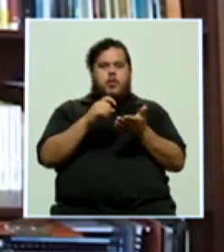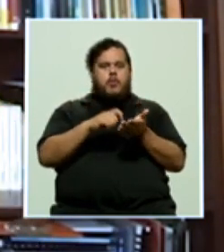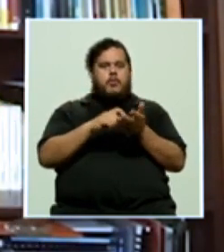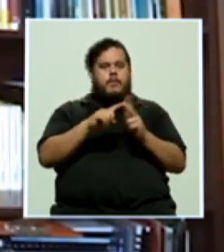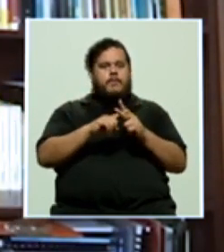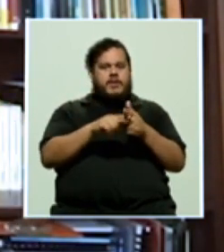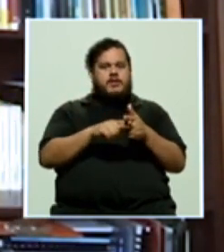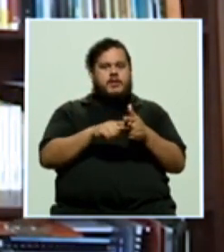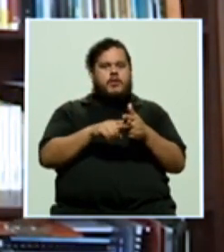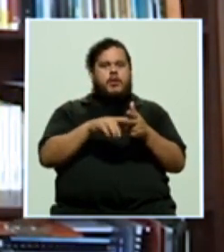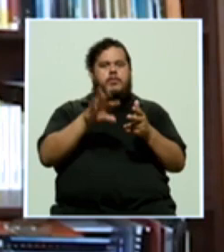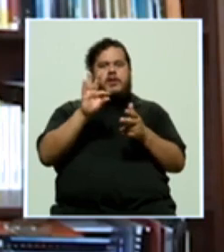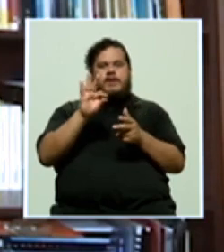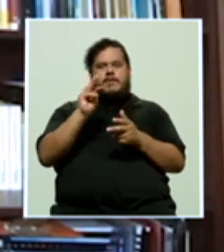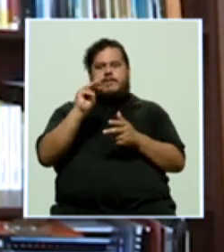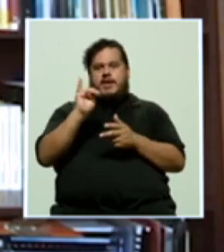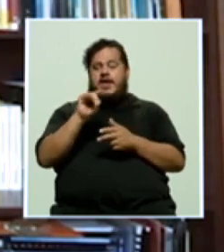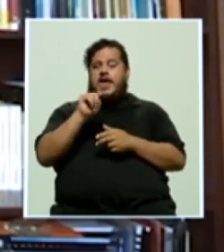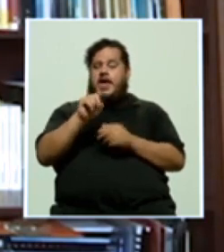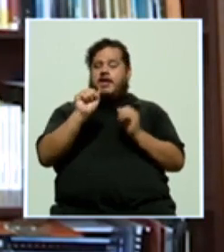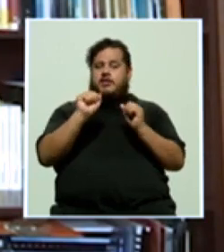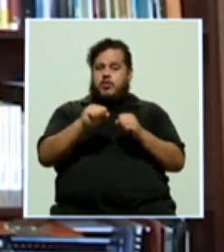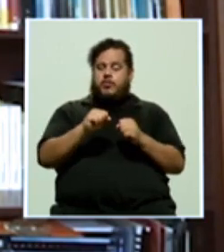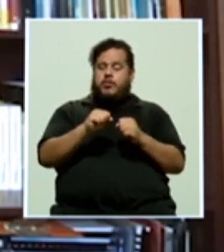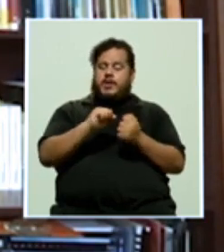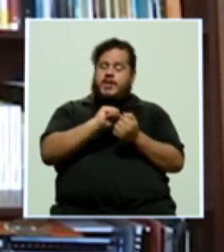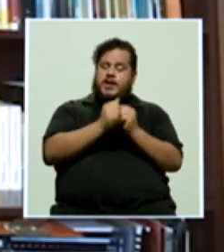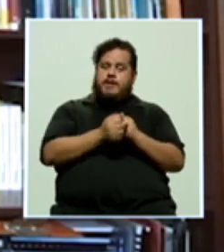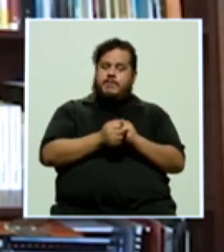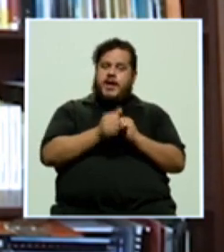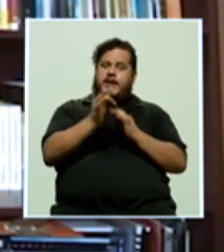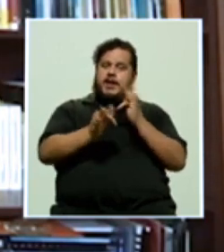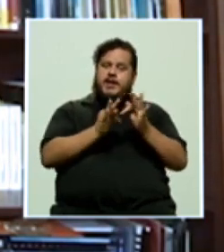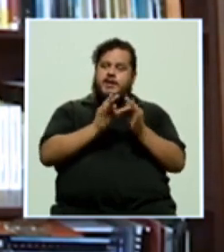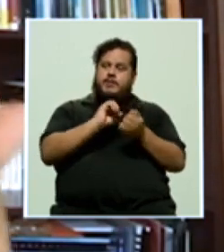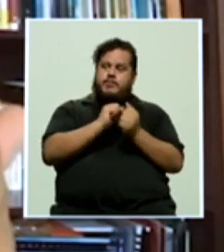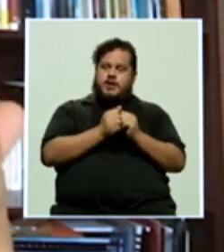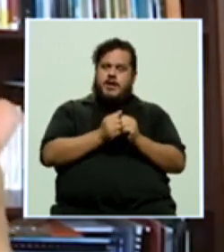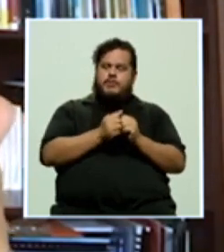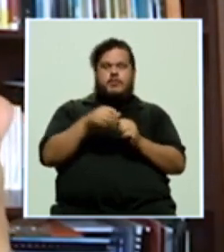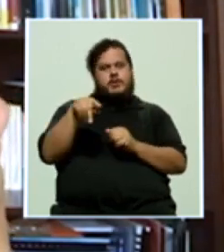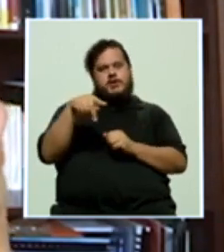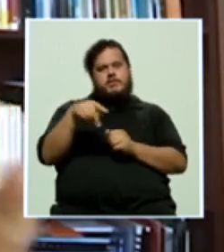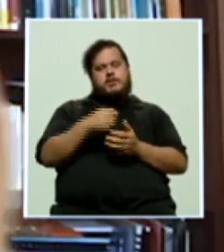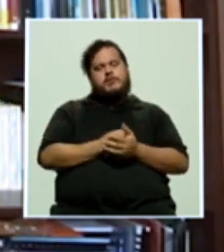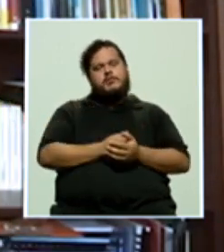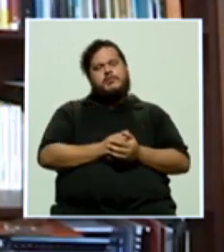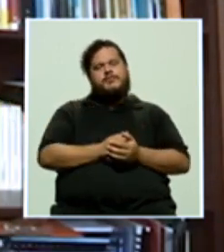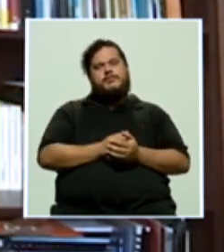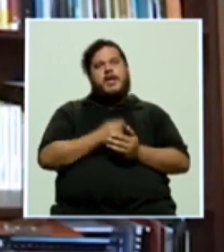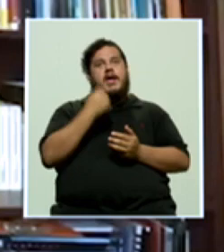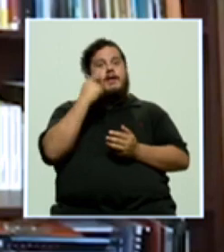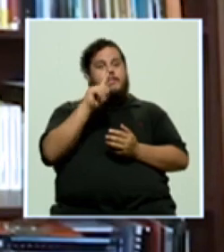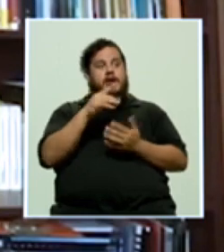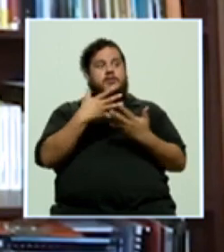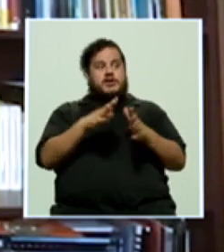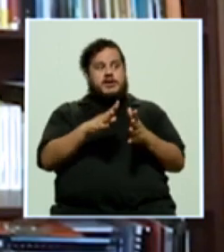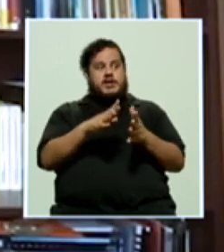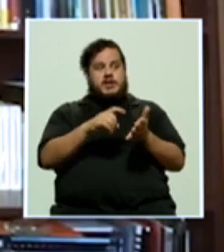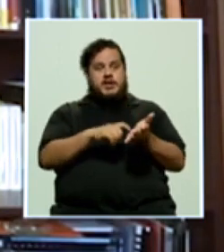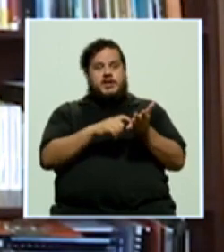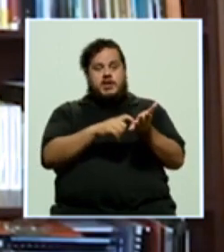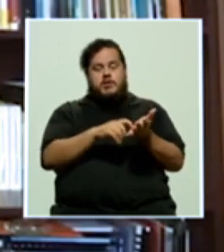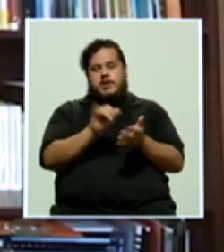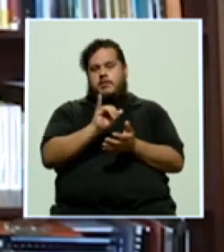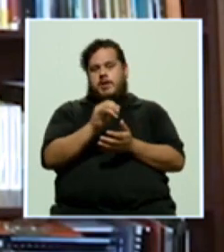Internacional, esto puede aumentar el tipo de cambio, lo cual genera mayor riesgo, tanto para los que ya están endeudados